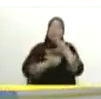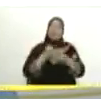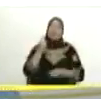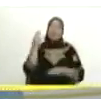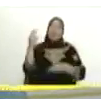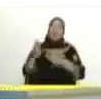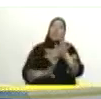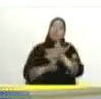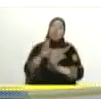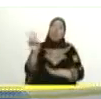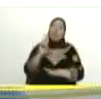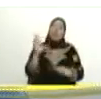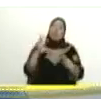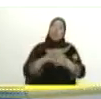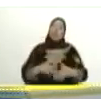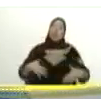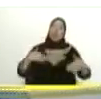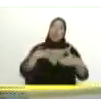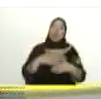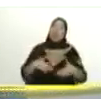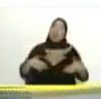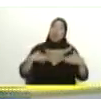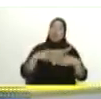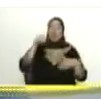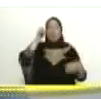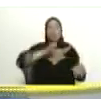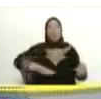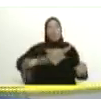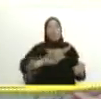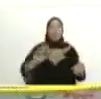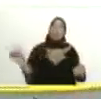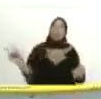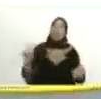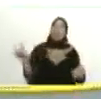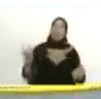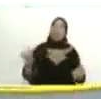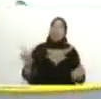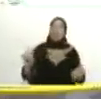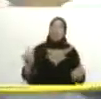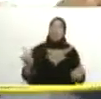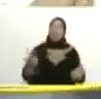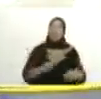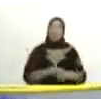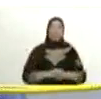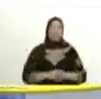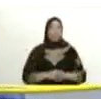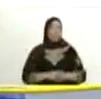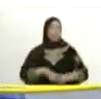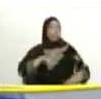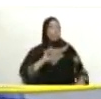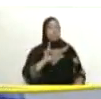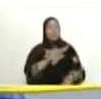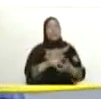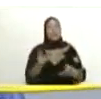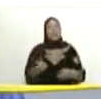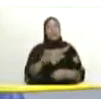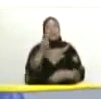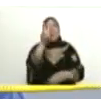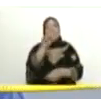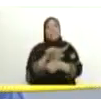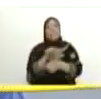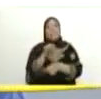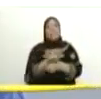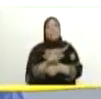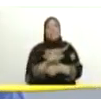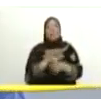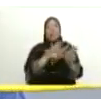la recuperación del bienestar del pueblo de Venezuela. Y de La Vega,